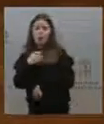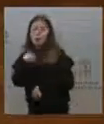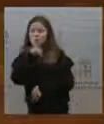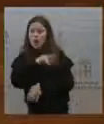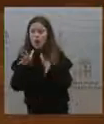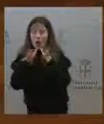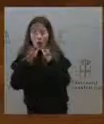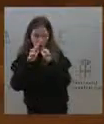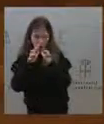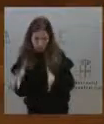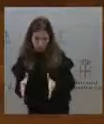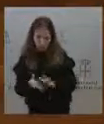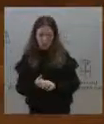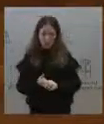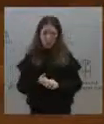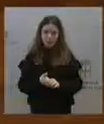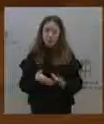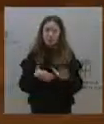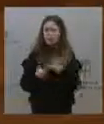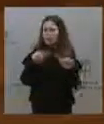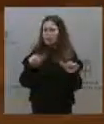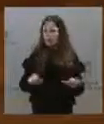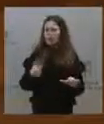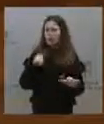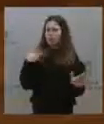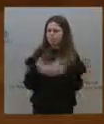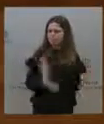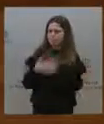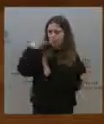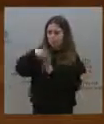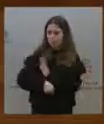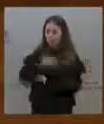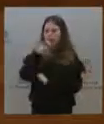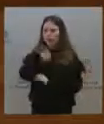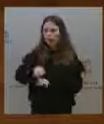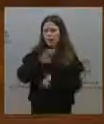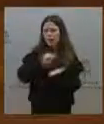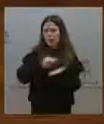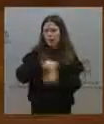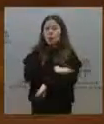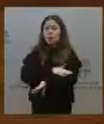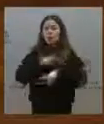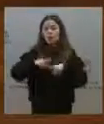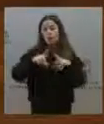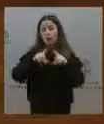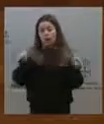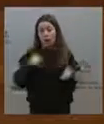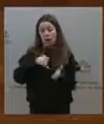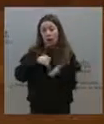rato porque, como ya repetí en varias intervenciones, el Gobierno del Principado de Asturias vulnera el artículo 47.2 del Estatuto de